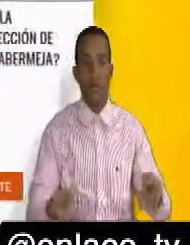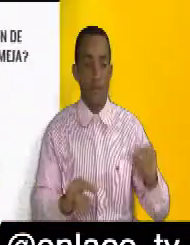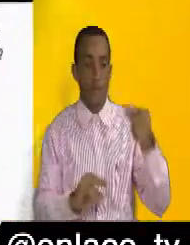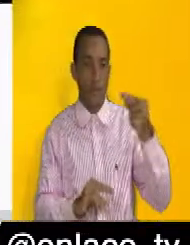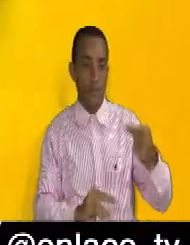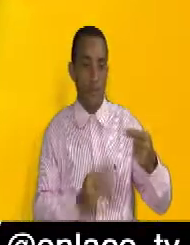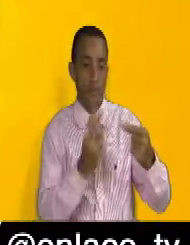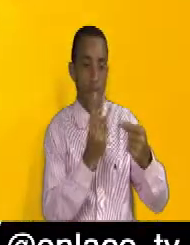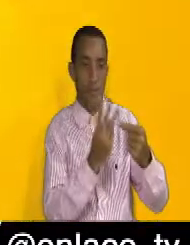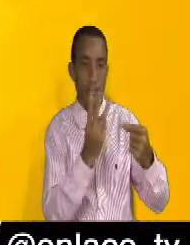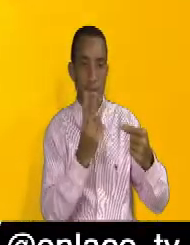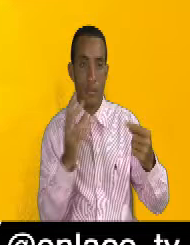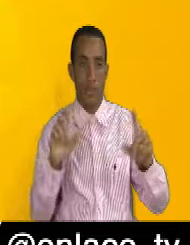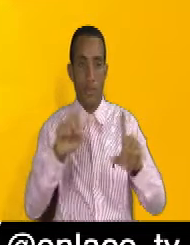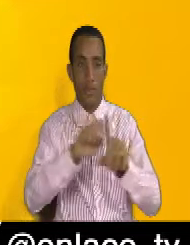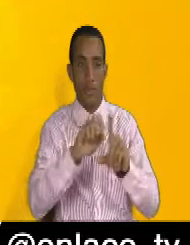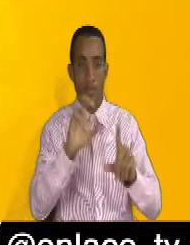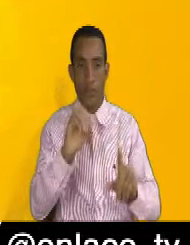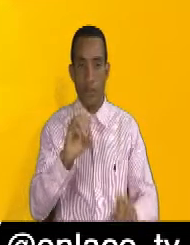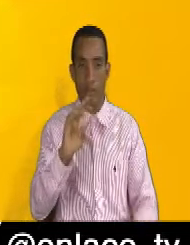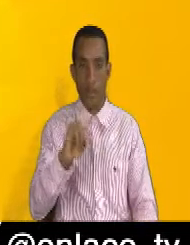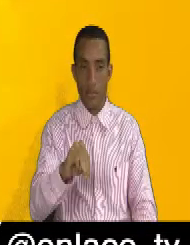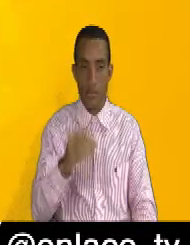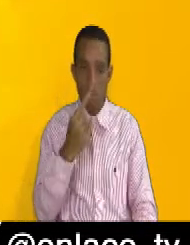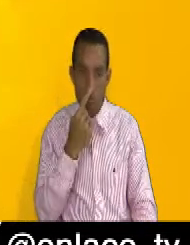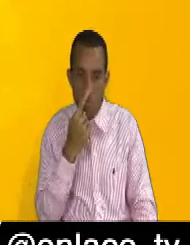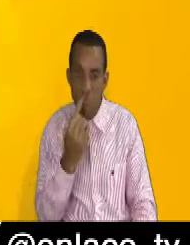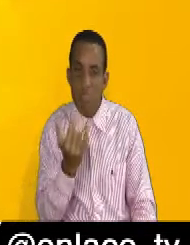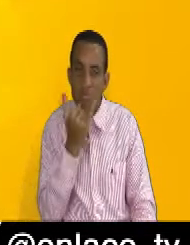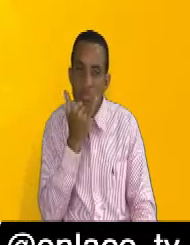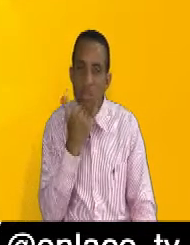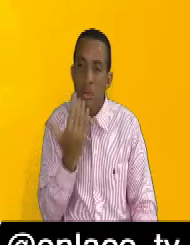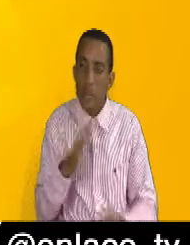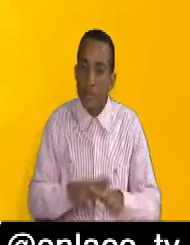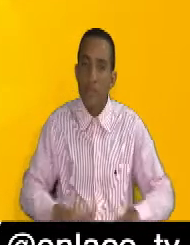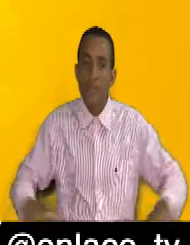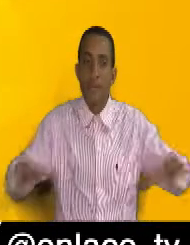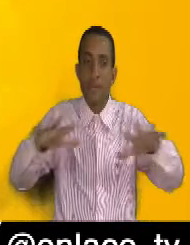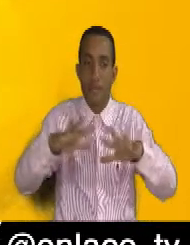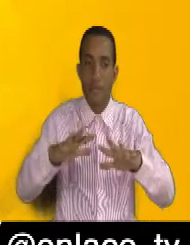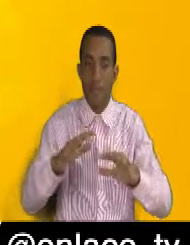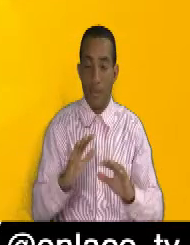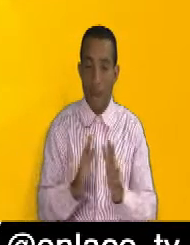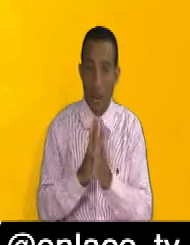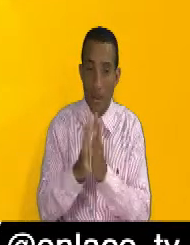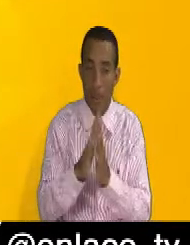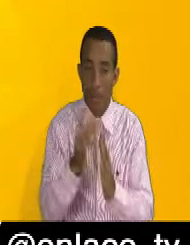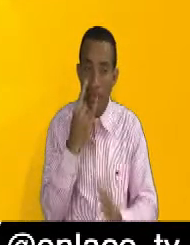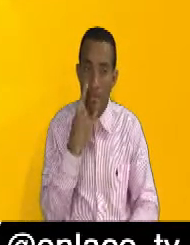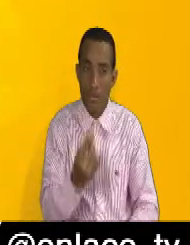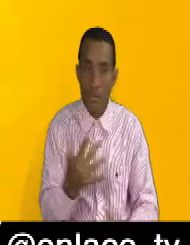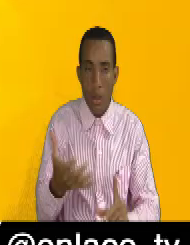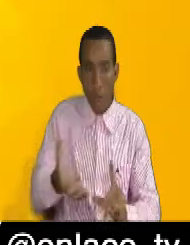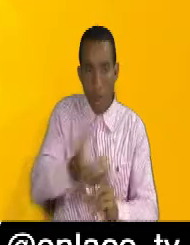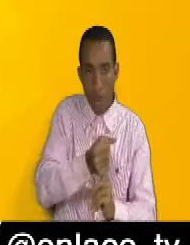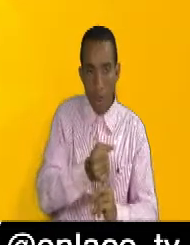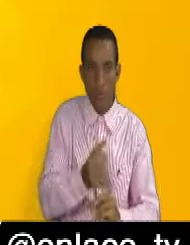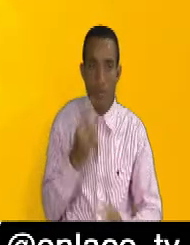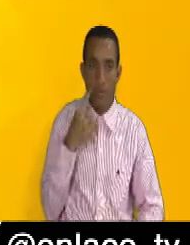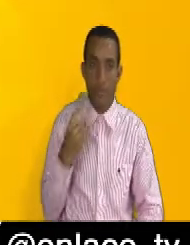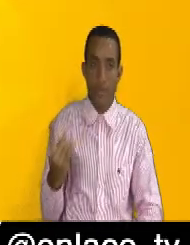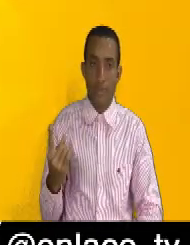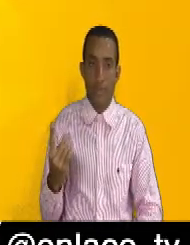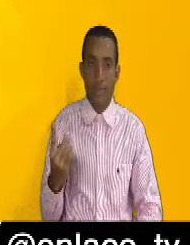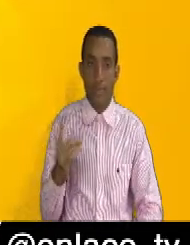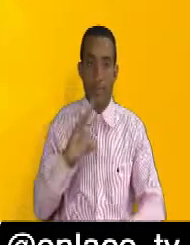www.enlacetelevisión.com y pueda conocer lo que acontece en nuestra ciudad y región. Esta y otras informaciones de su interés las puede encontrar ahí en nuestra